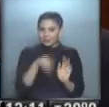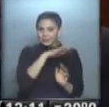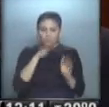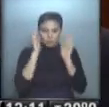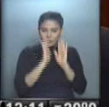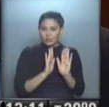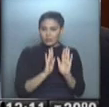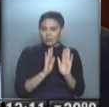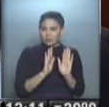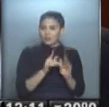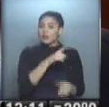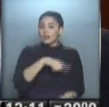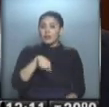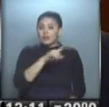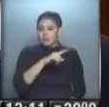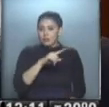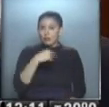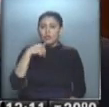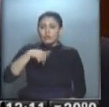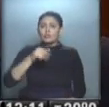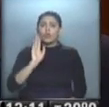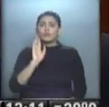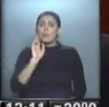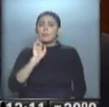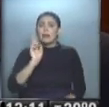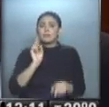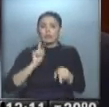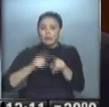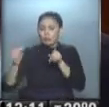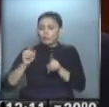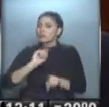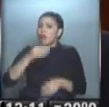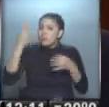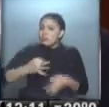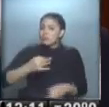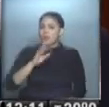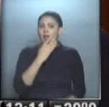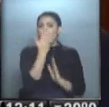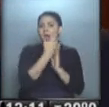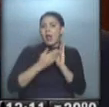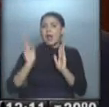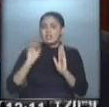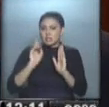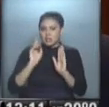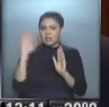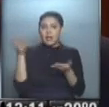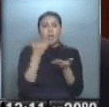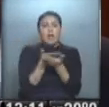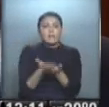postura. No son permisos precarios, son licencias amparadas con todas las